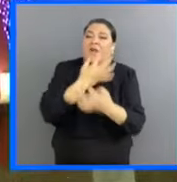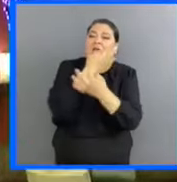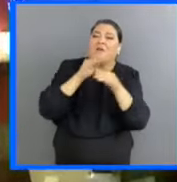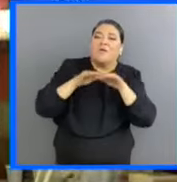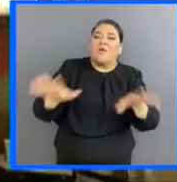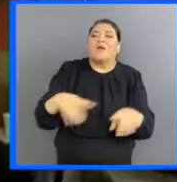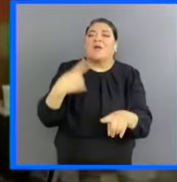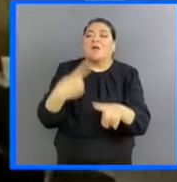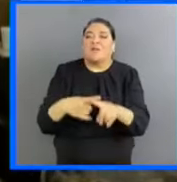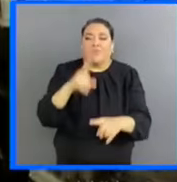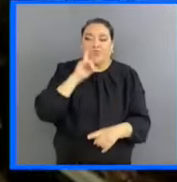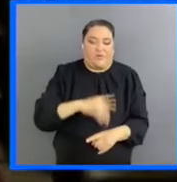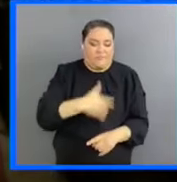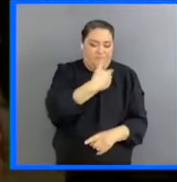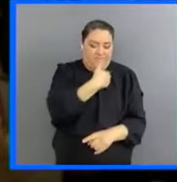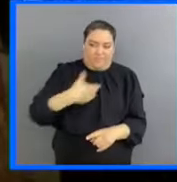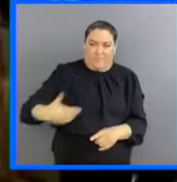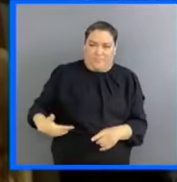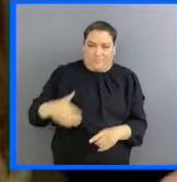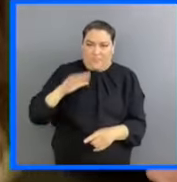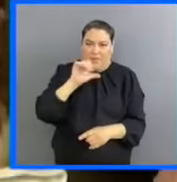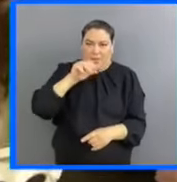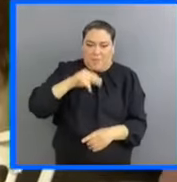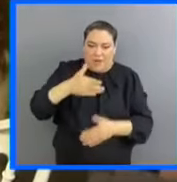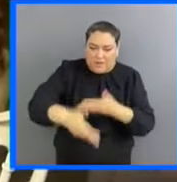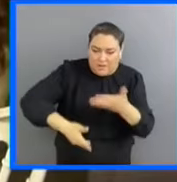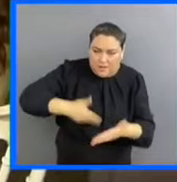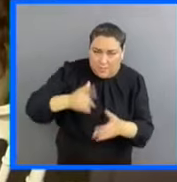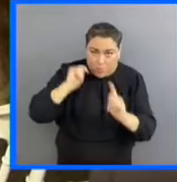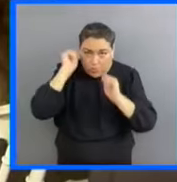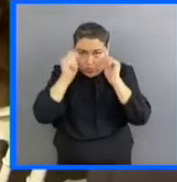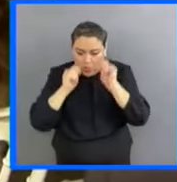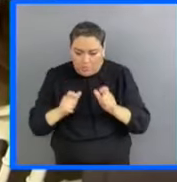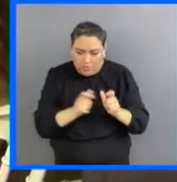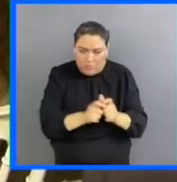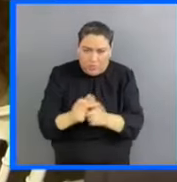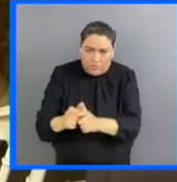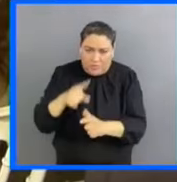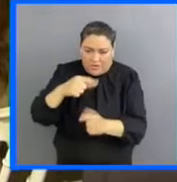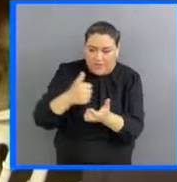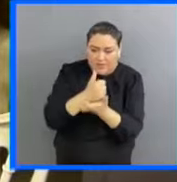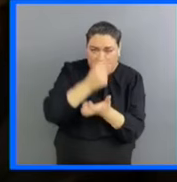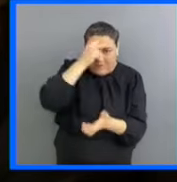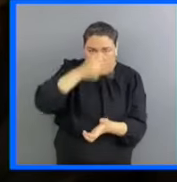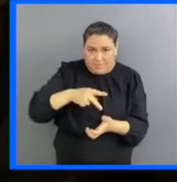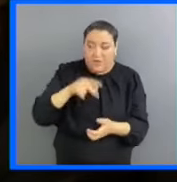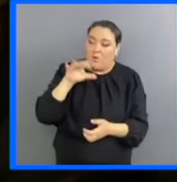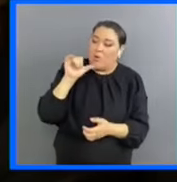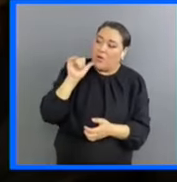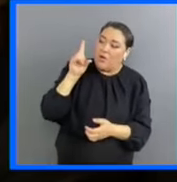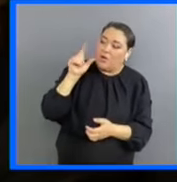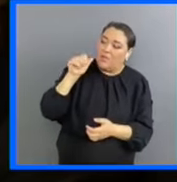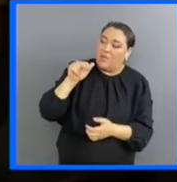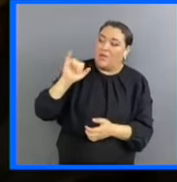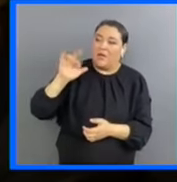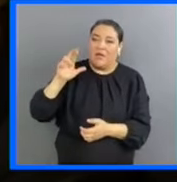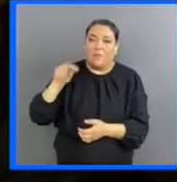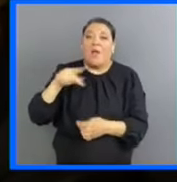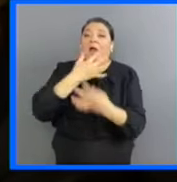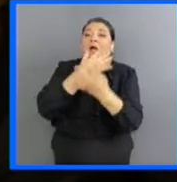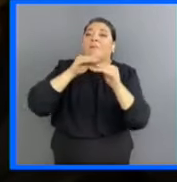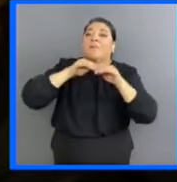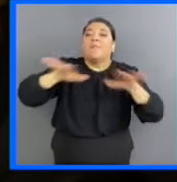de la Cámara de Comercio, Servicios y Turismo en Pequeño de la Ciudad de México, Ada Irma Cruz Davalillo, al dar a conocer